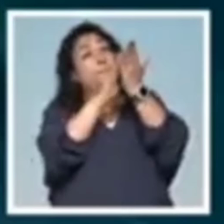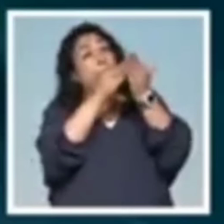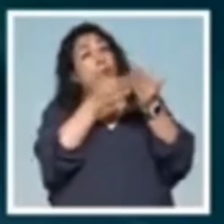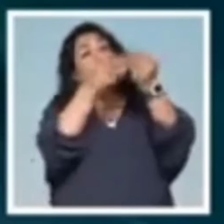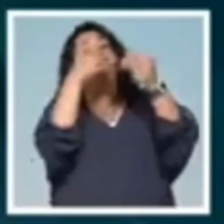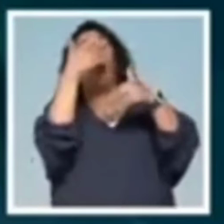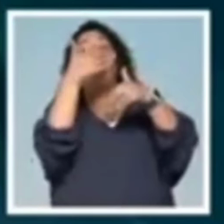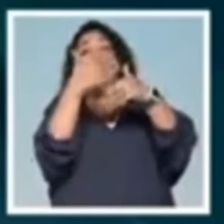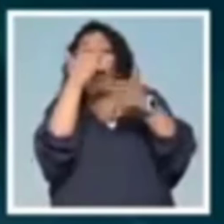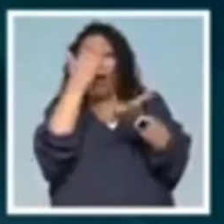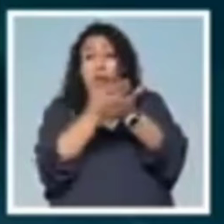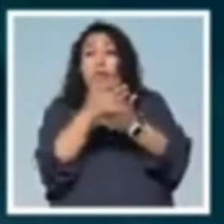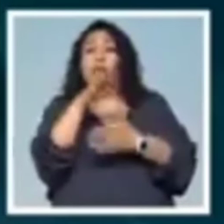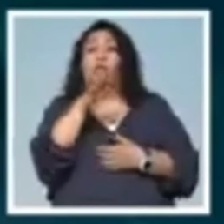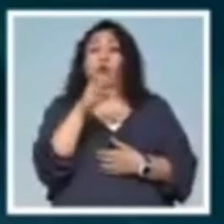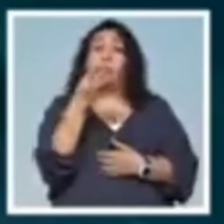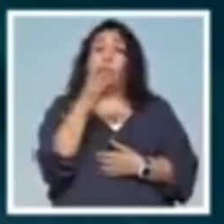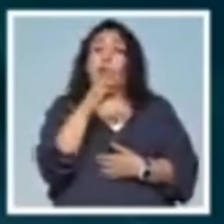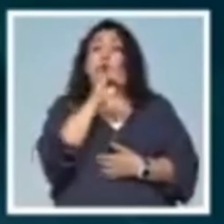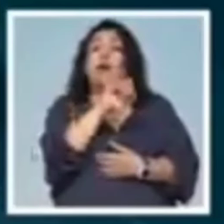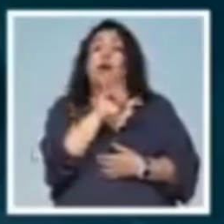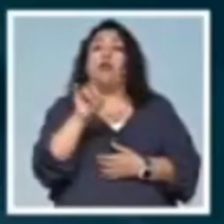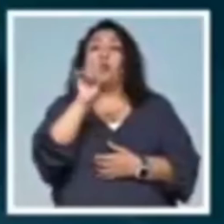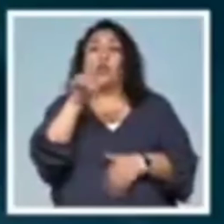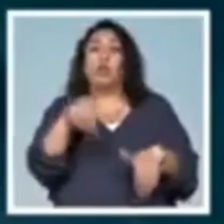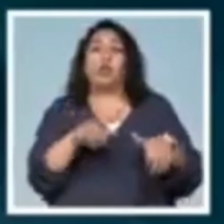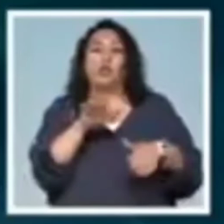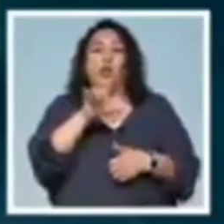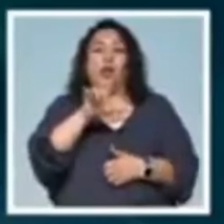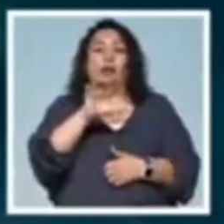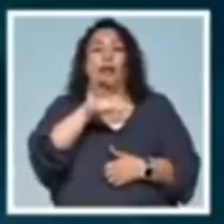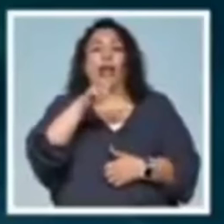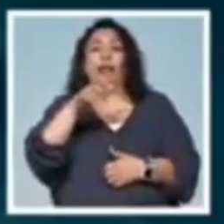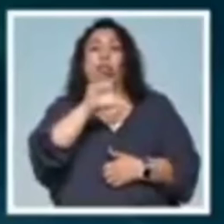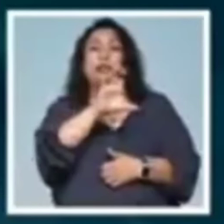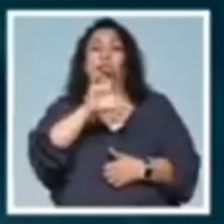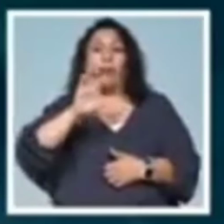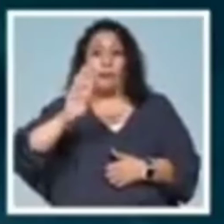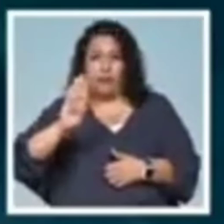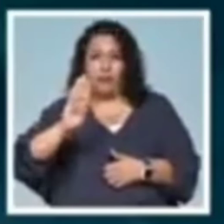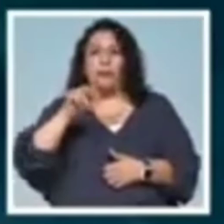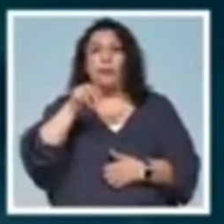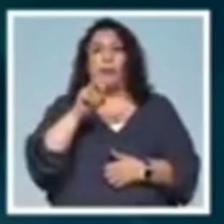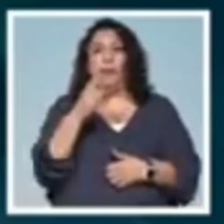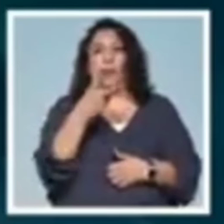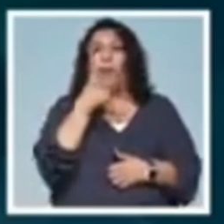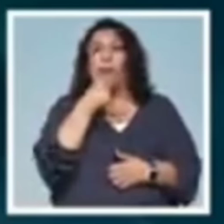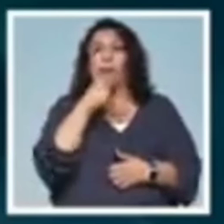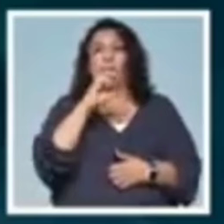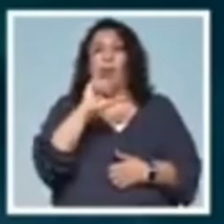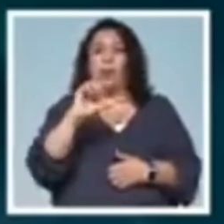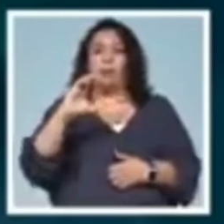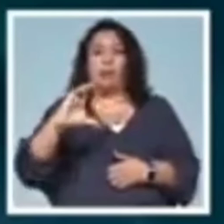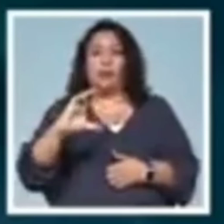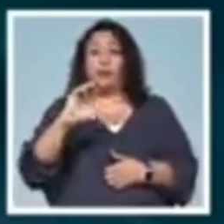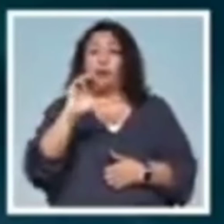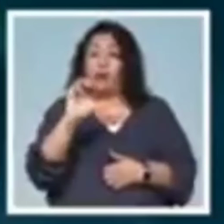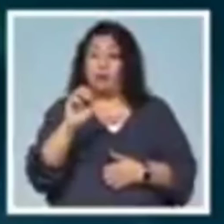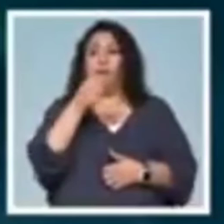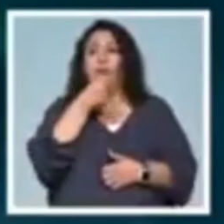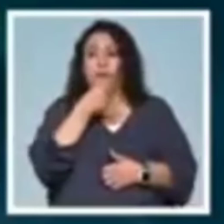19 de mayo, de jueves a domingo, en el Teatro El Granero del Centro Cultural del Bosque. Noticias 22, Alberto Aranda.